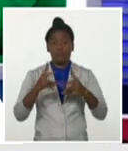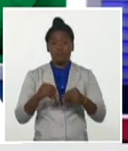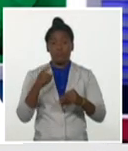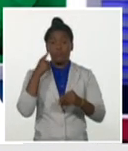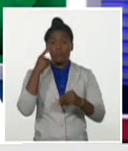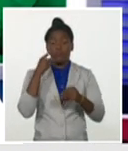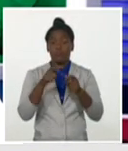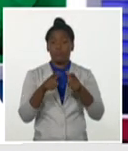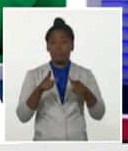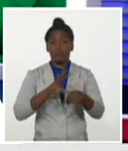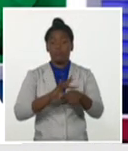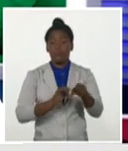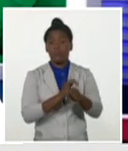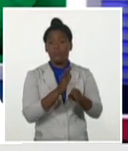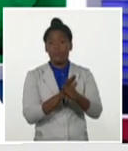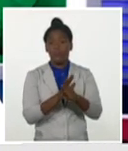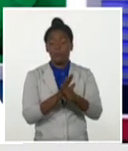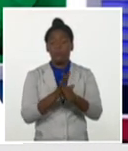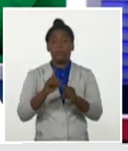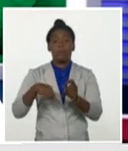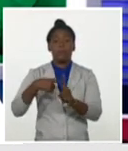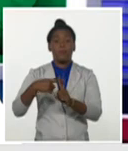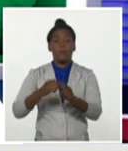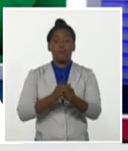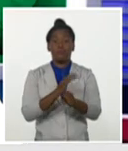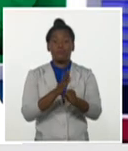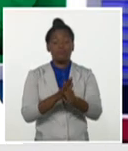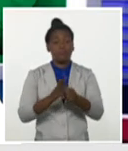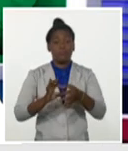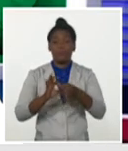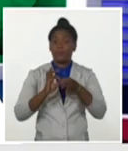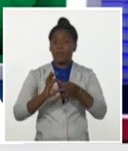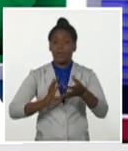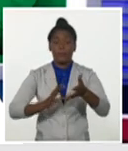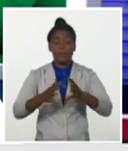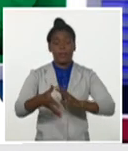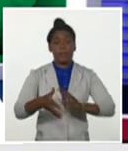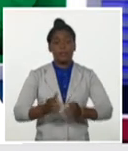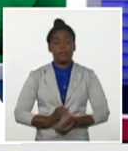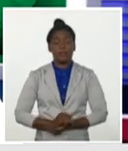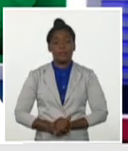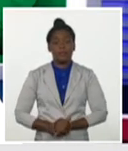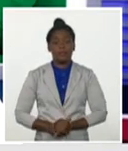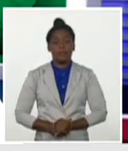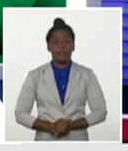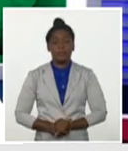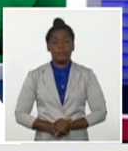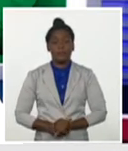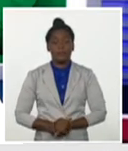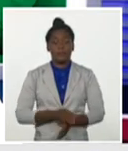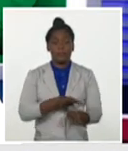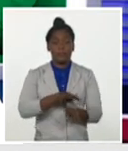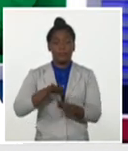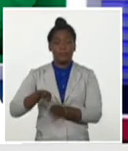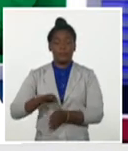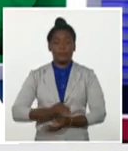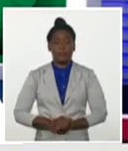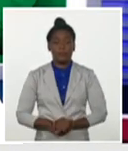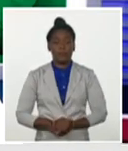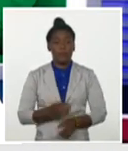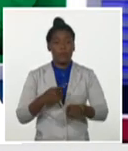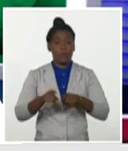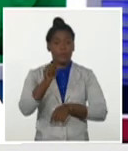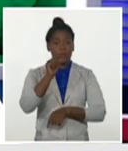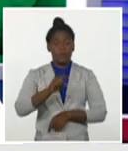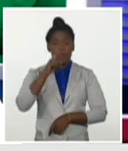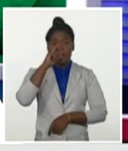a una evolución como la que lamentablemente tuvo. Fallece un paciente de 66 años de edad del